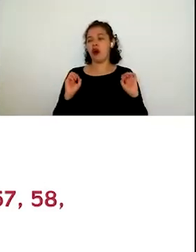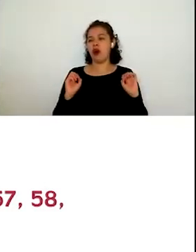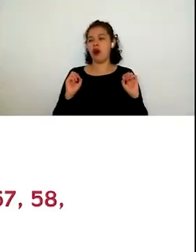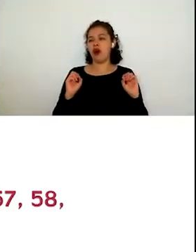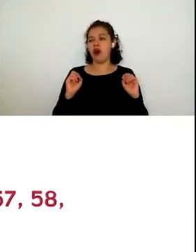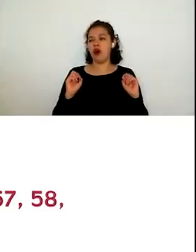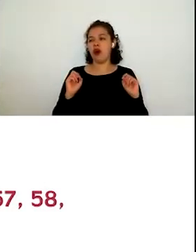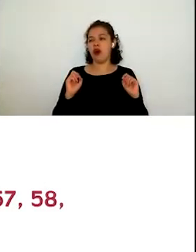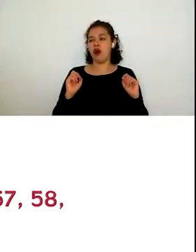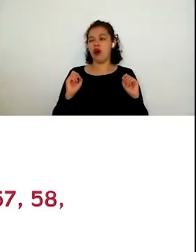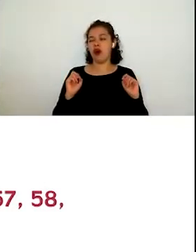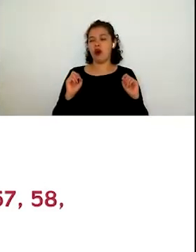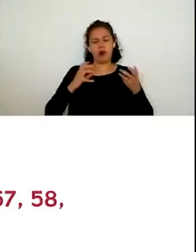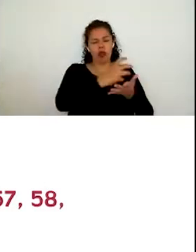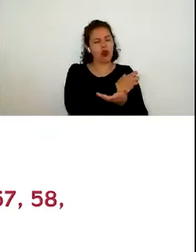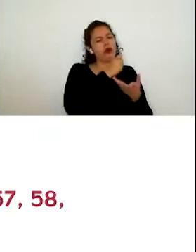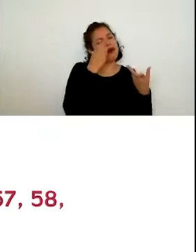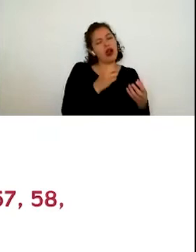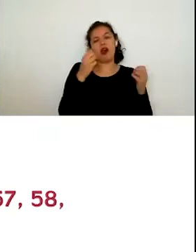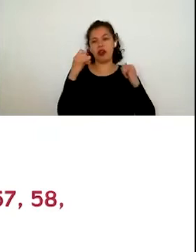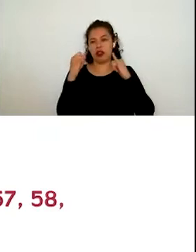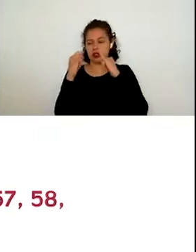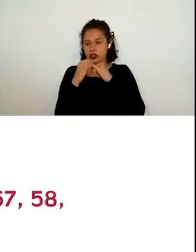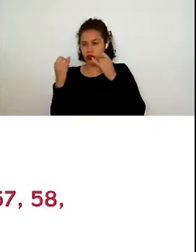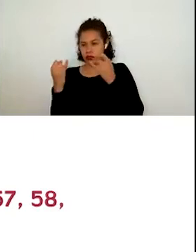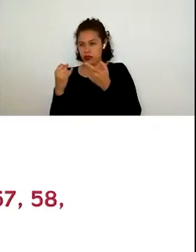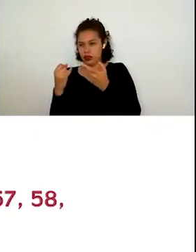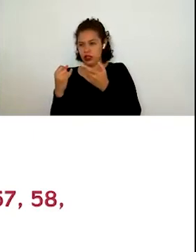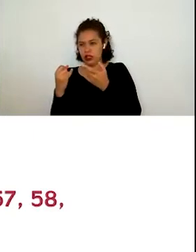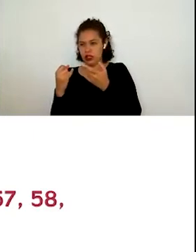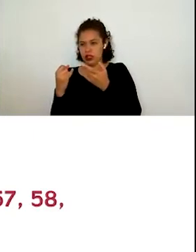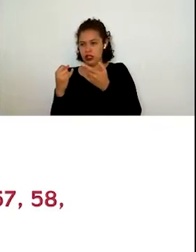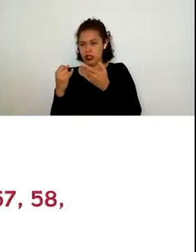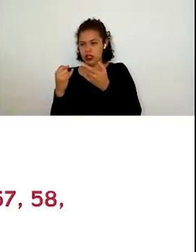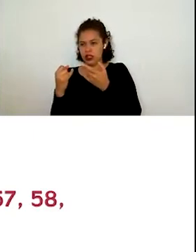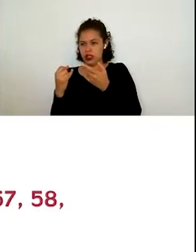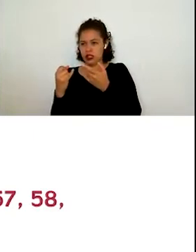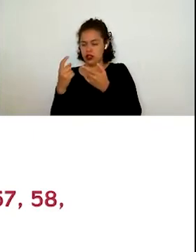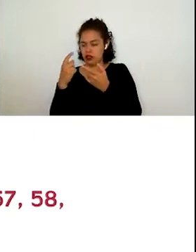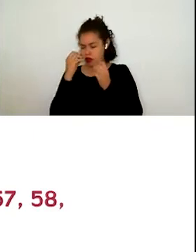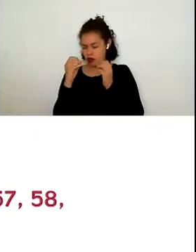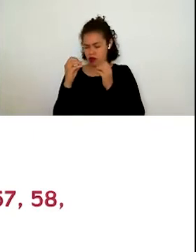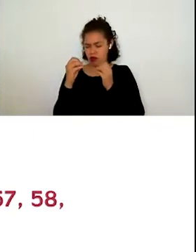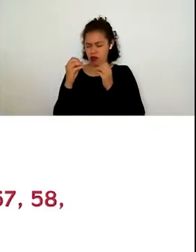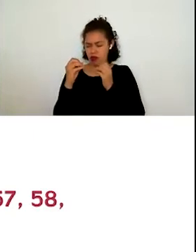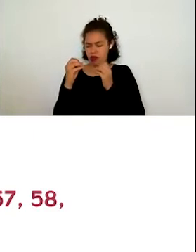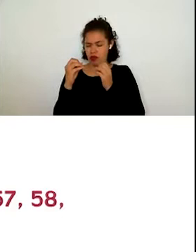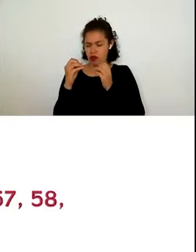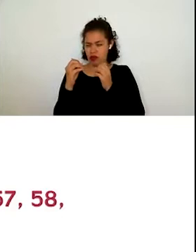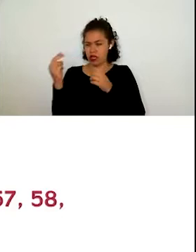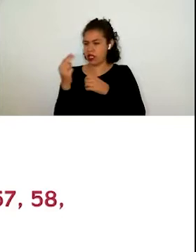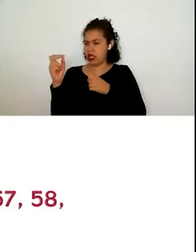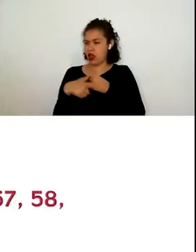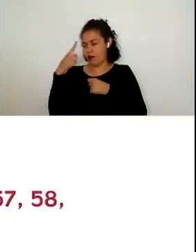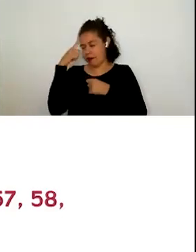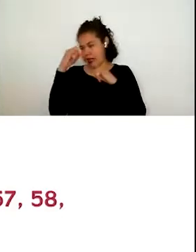de la institución es por una causa de necesidad o una evidente utilidad que sea para beneficio de la